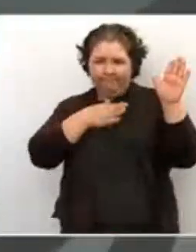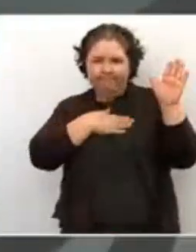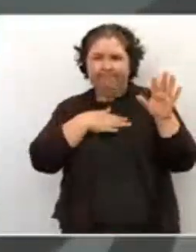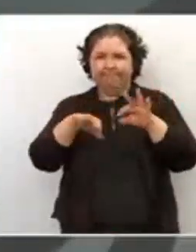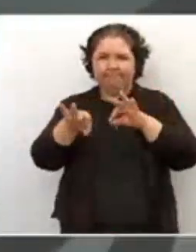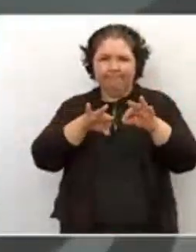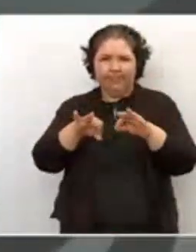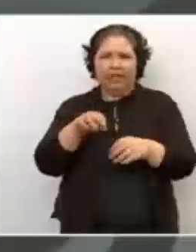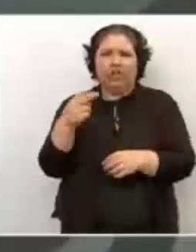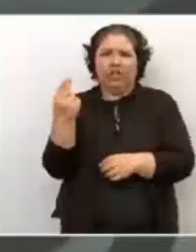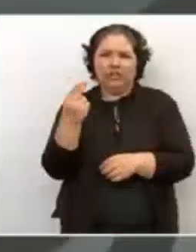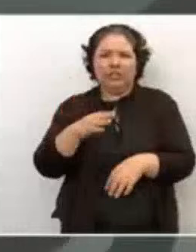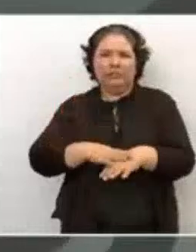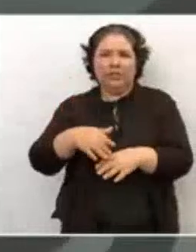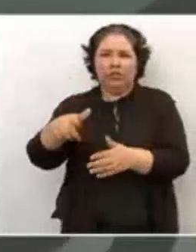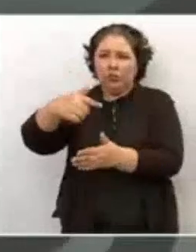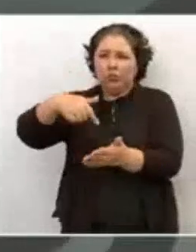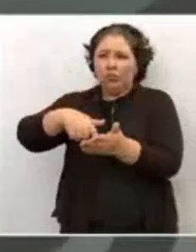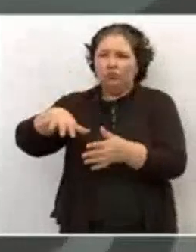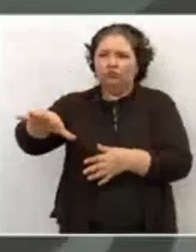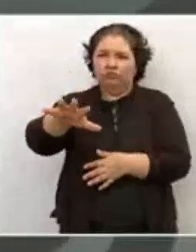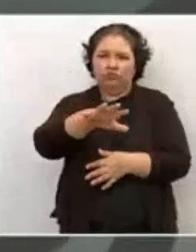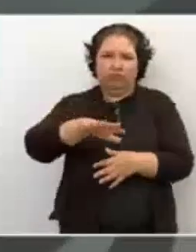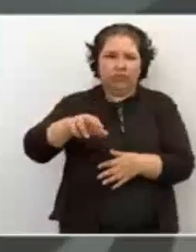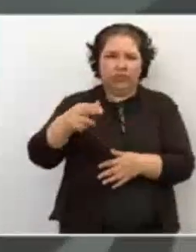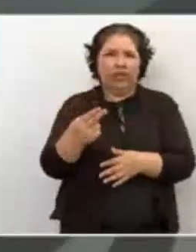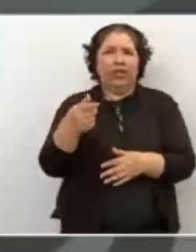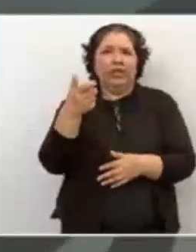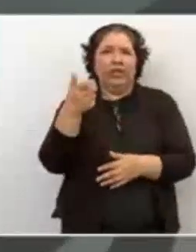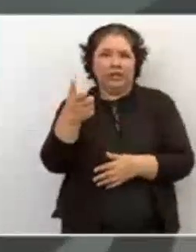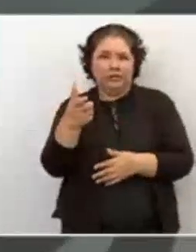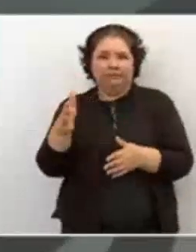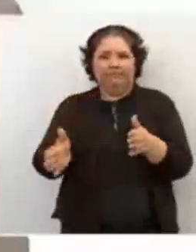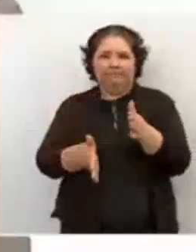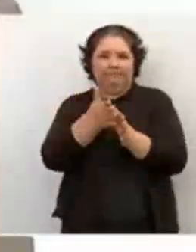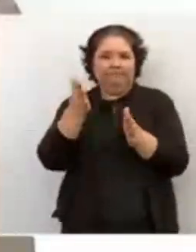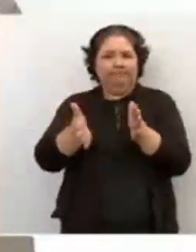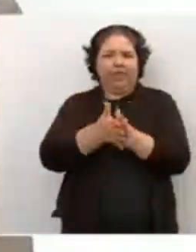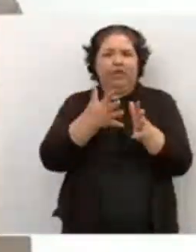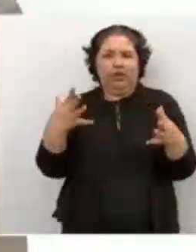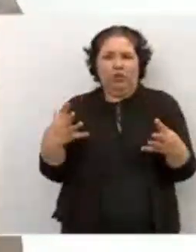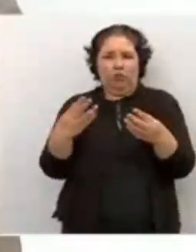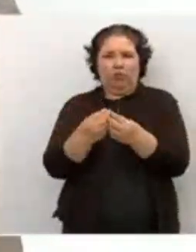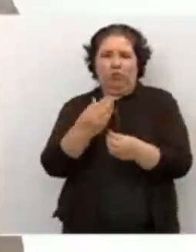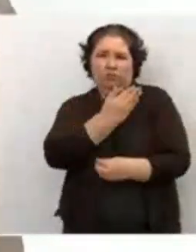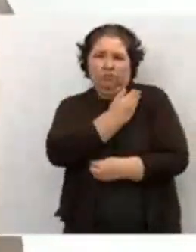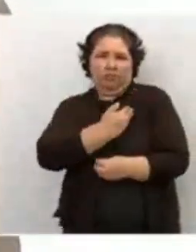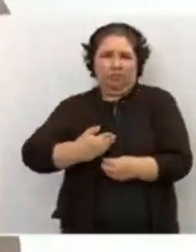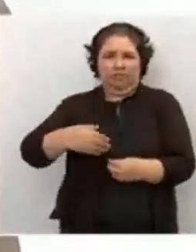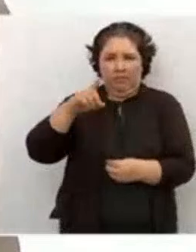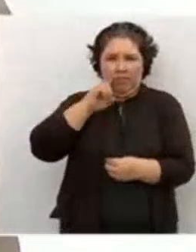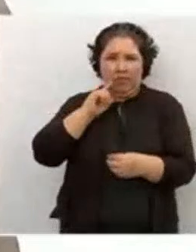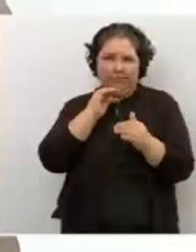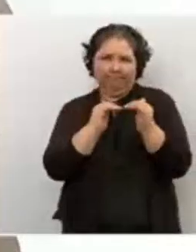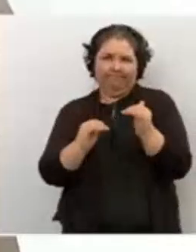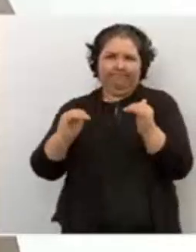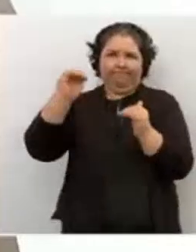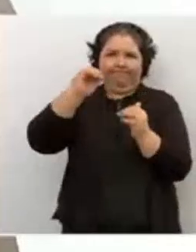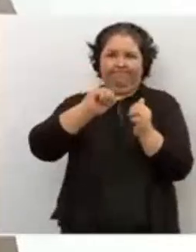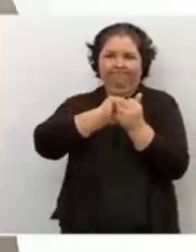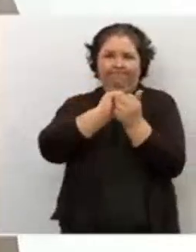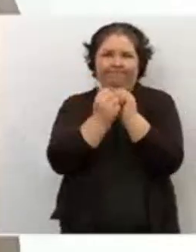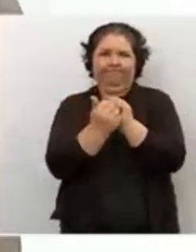se necesita. Y eso es lo que estamos construyendo de la mano con nuestra presidenta en este segundo piso de la